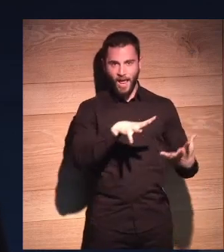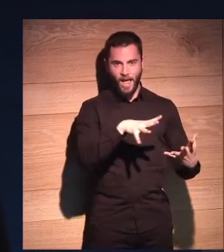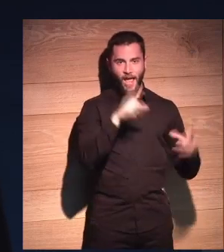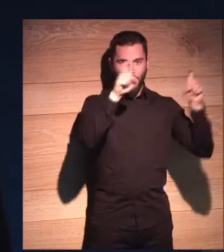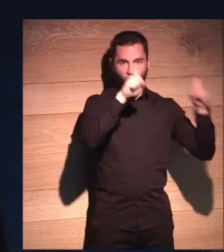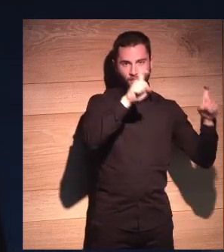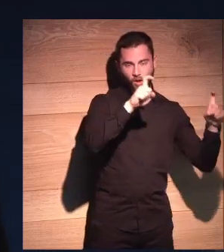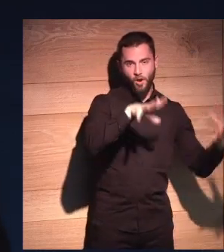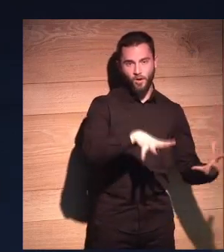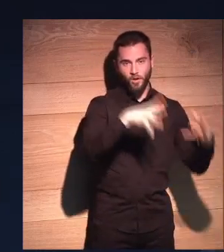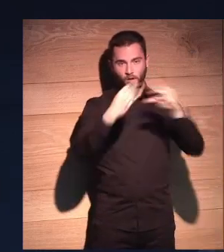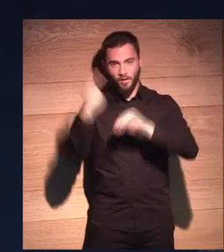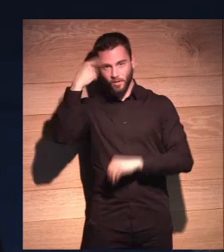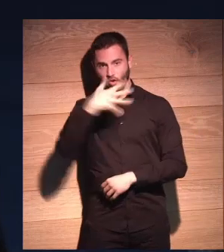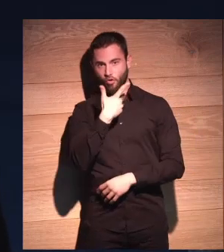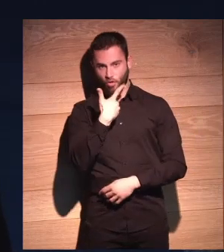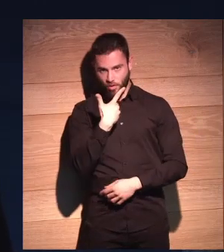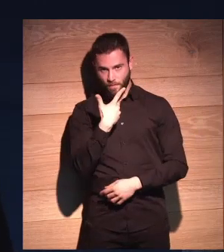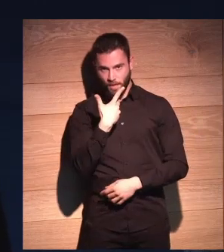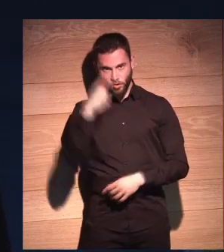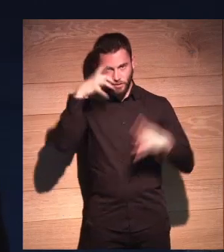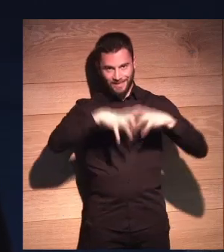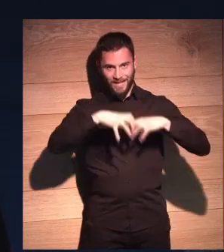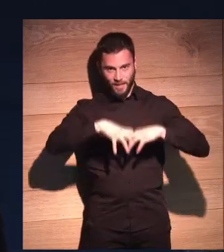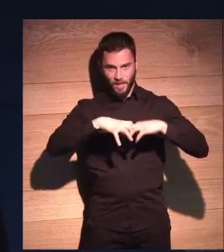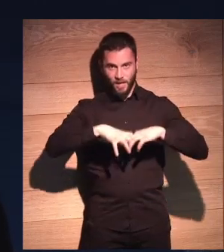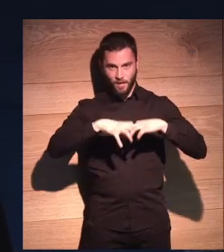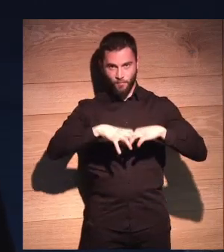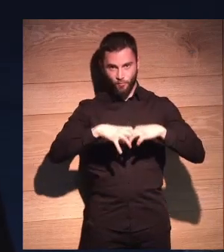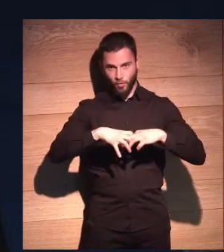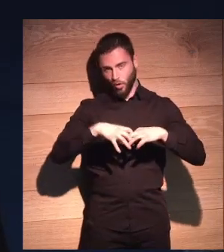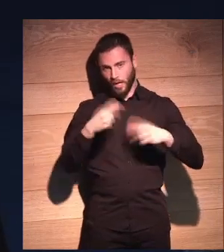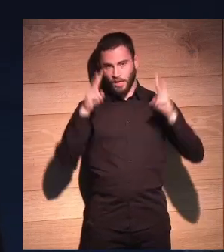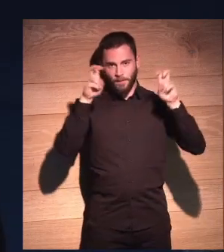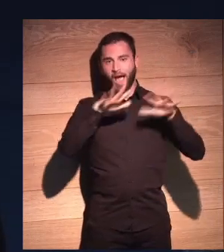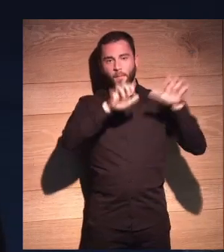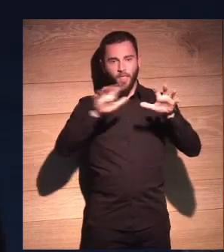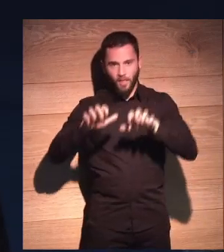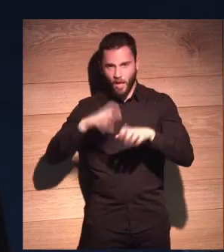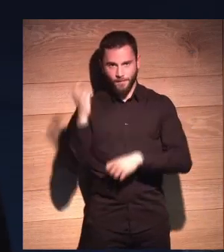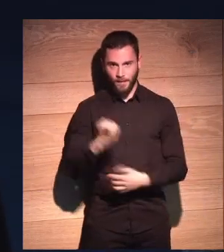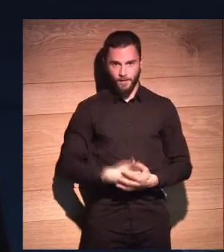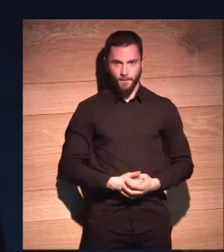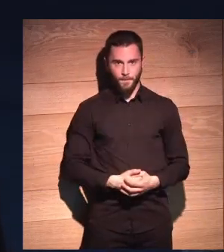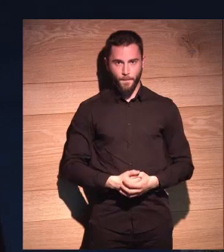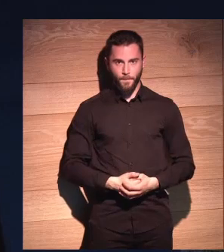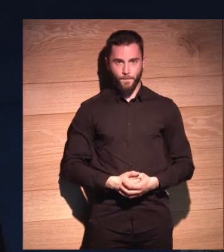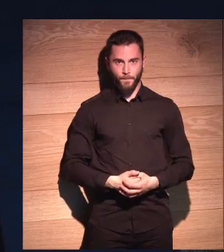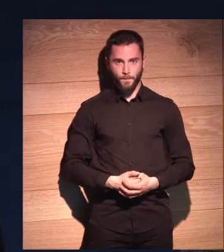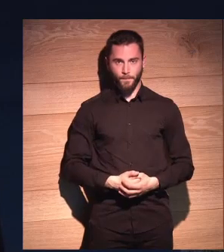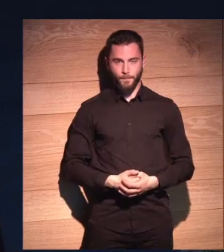la educación a los conocimientos que se tienen del cerebro sobre el aprendizaje, etcétera.